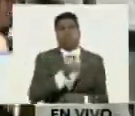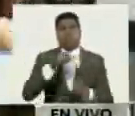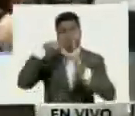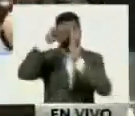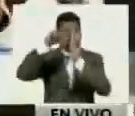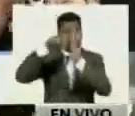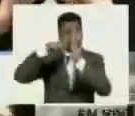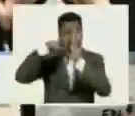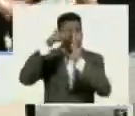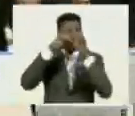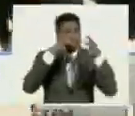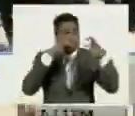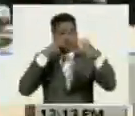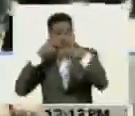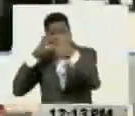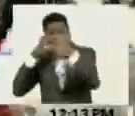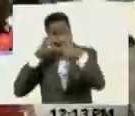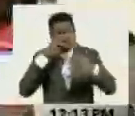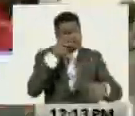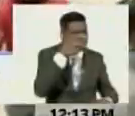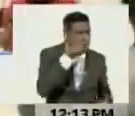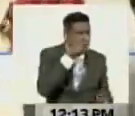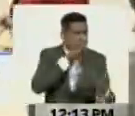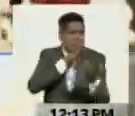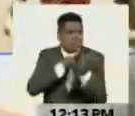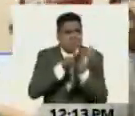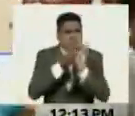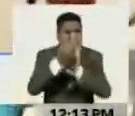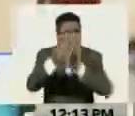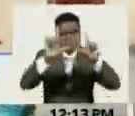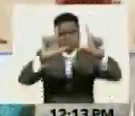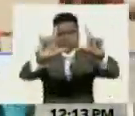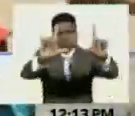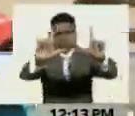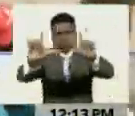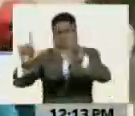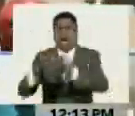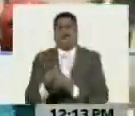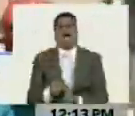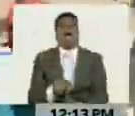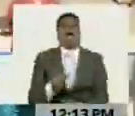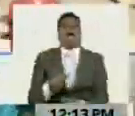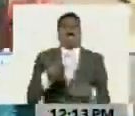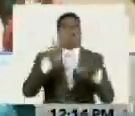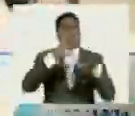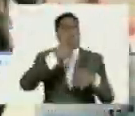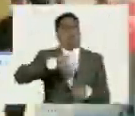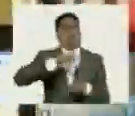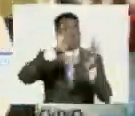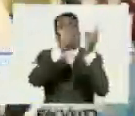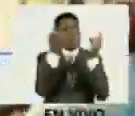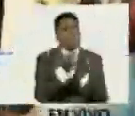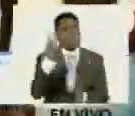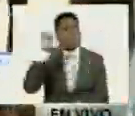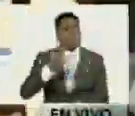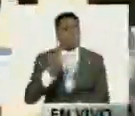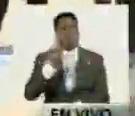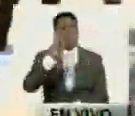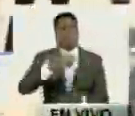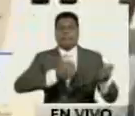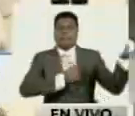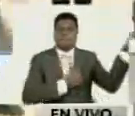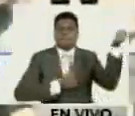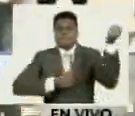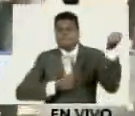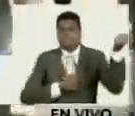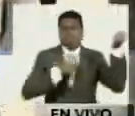hagan milagros allí, puedan mostrar lo hermoso que van a encontrar nuestra familia venezolana. Vamos a tener la bailoterapia también. Allá